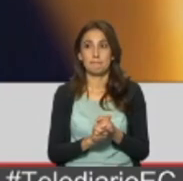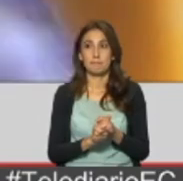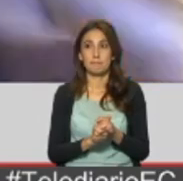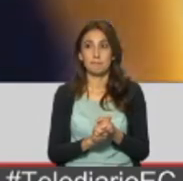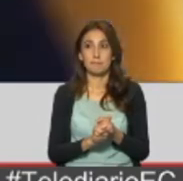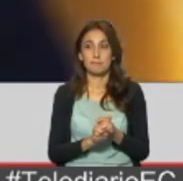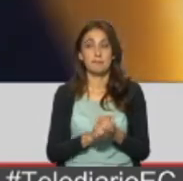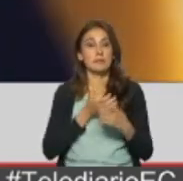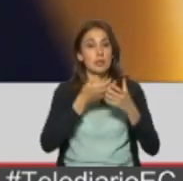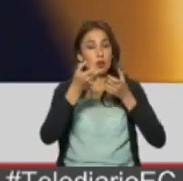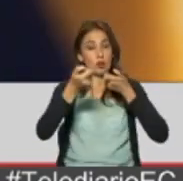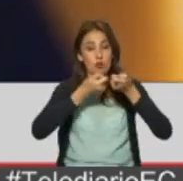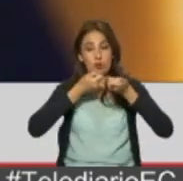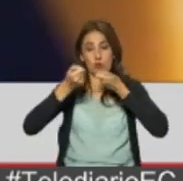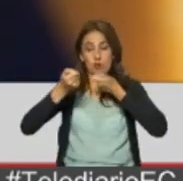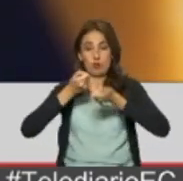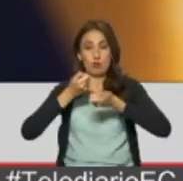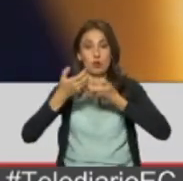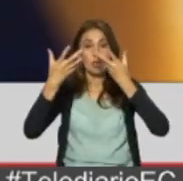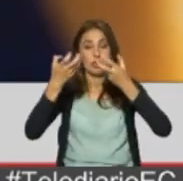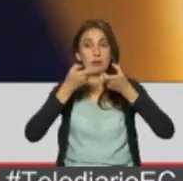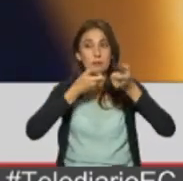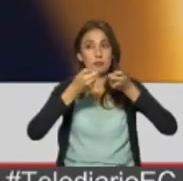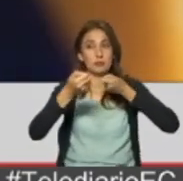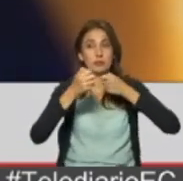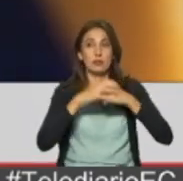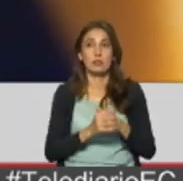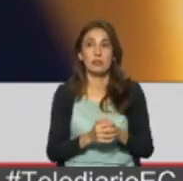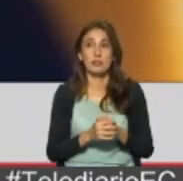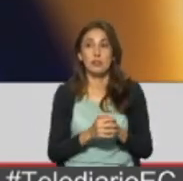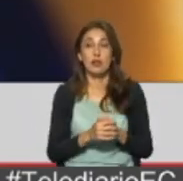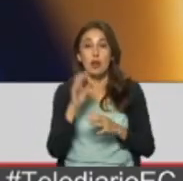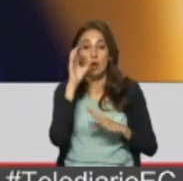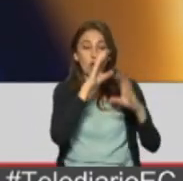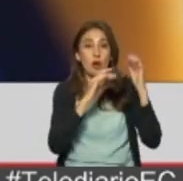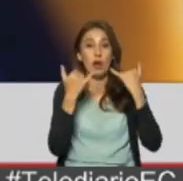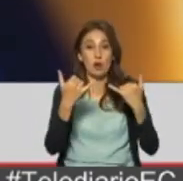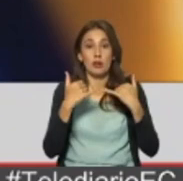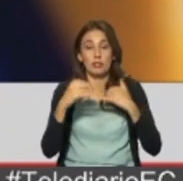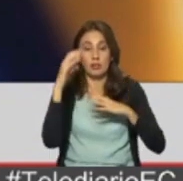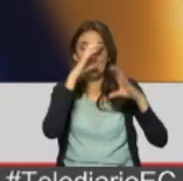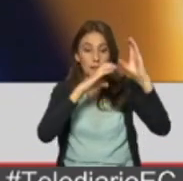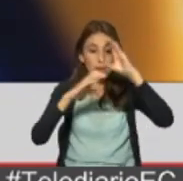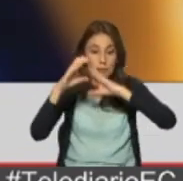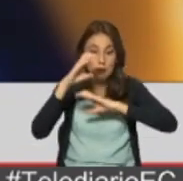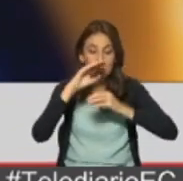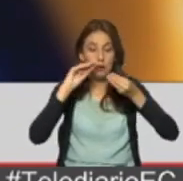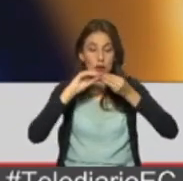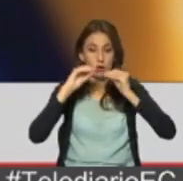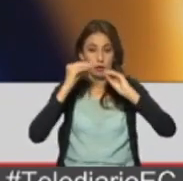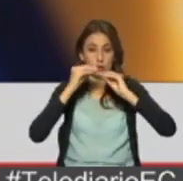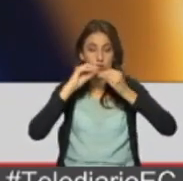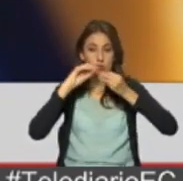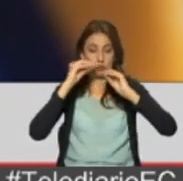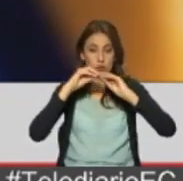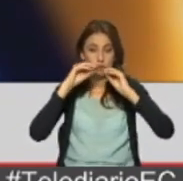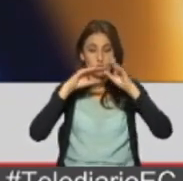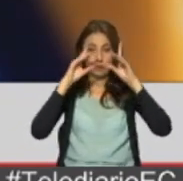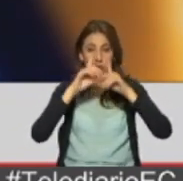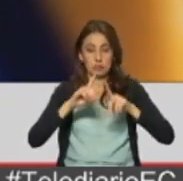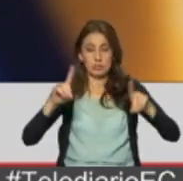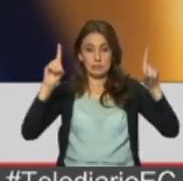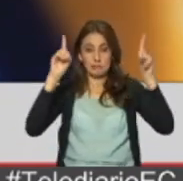bajo control la situación sanitaria en el país. Estoy buscando en este momento el teléfono de